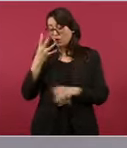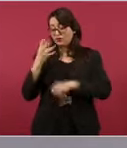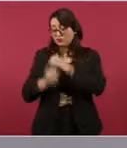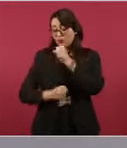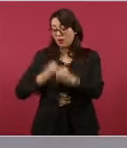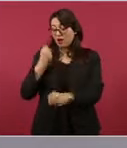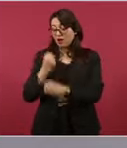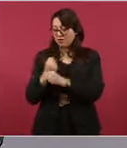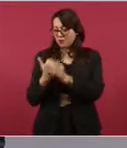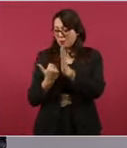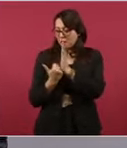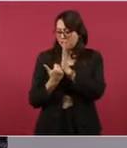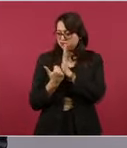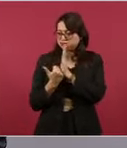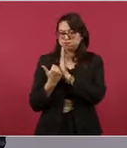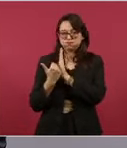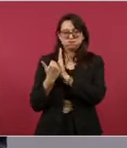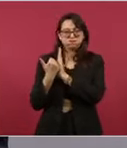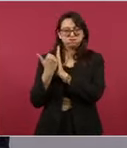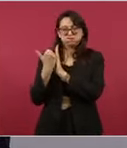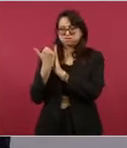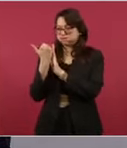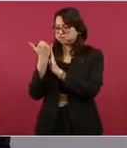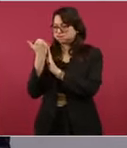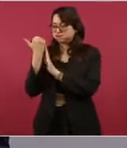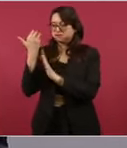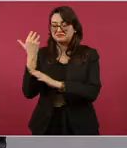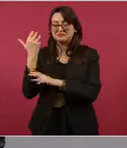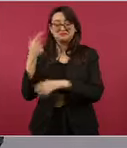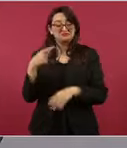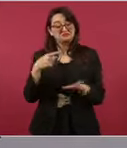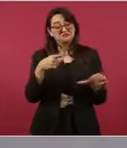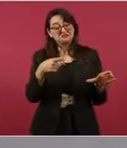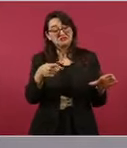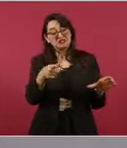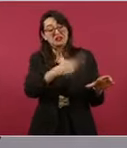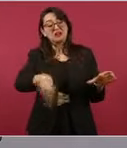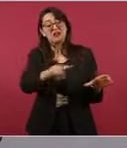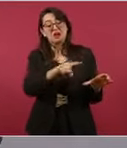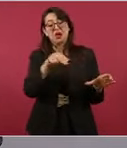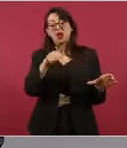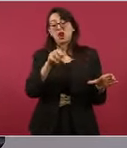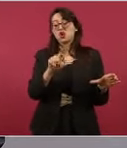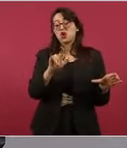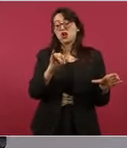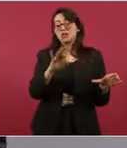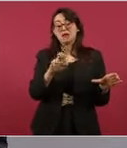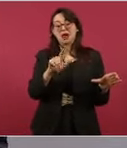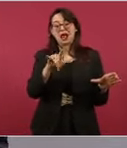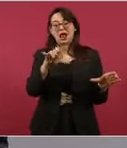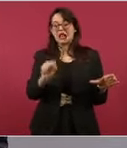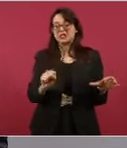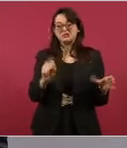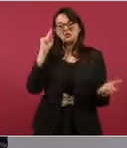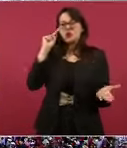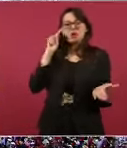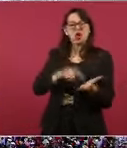las predicciones pesimistas y malintencionadas de los neoliberales detractores de este